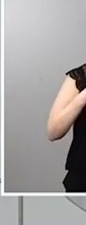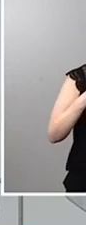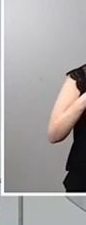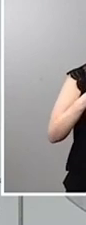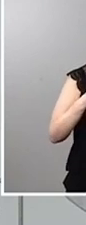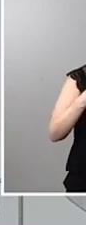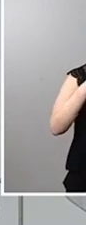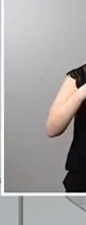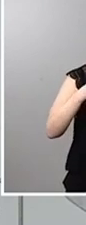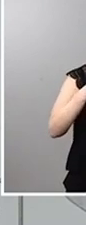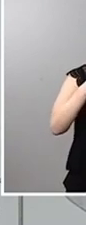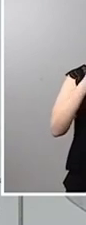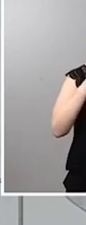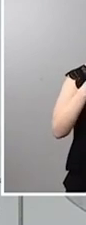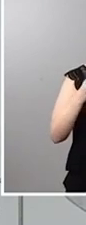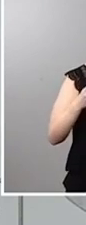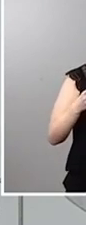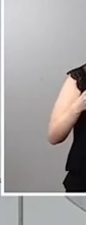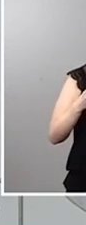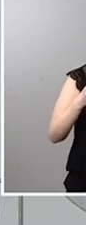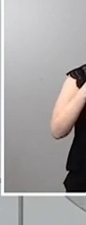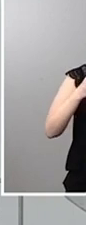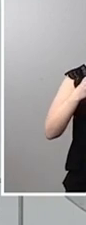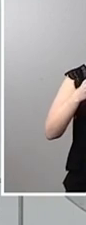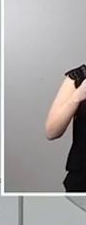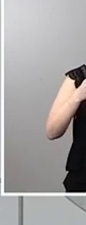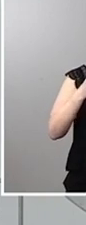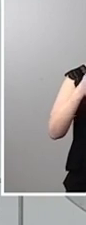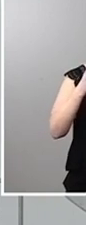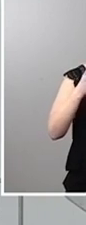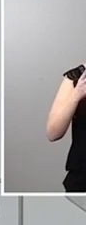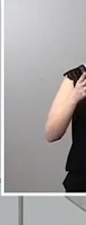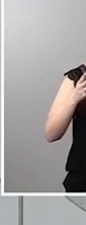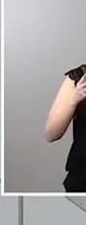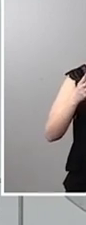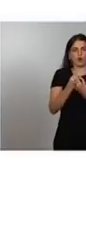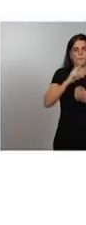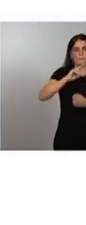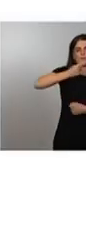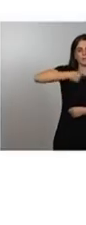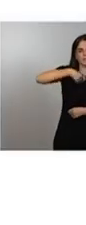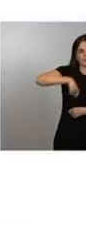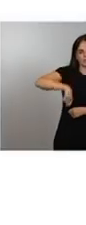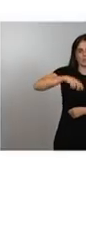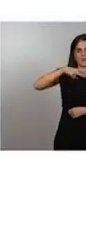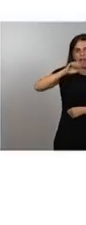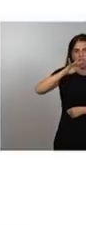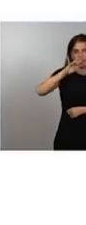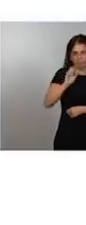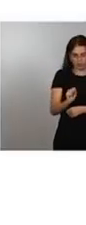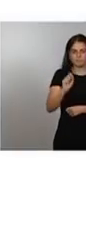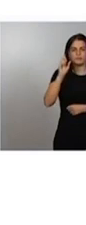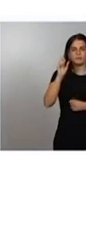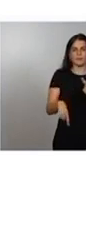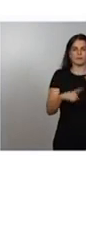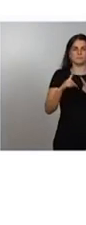momento. Entonces somos un gobierno con dos almas, cuando se habla de si quiere hacer armas a Ucrania o no, si puede entrar